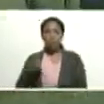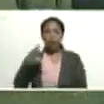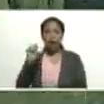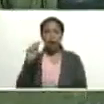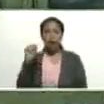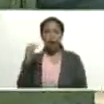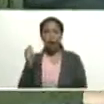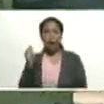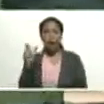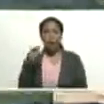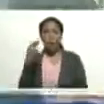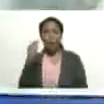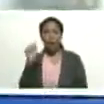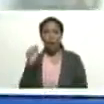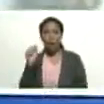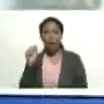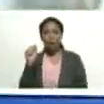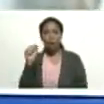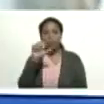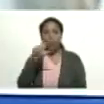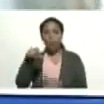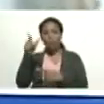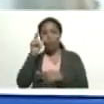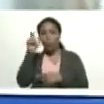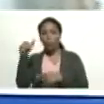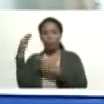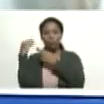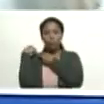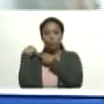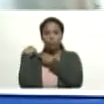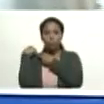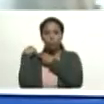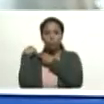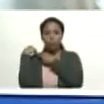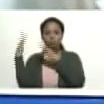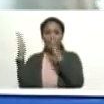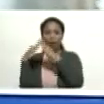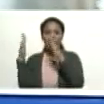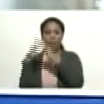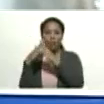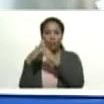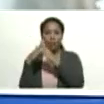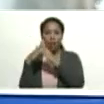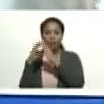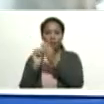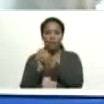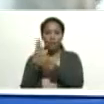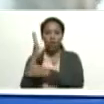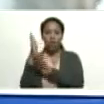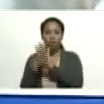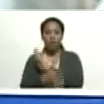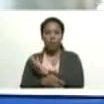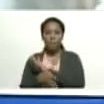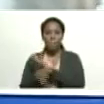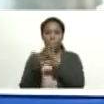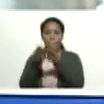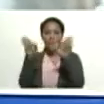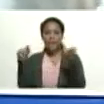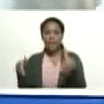Igualmente de Mérida, Vicente Vázquez Araque, Hacienda El Puesto de la Rosa, parroquia Mesa de las